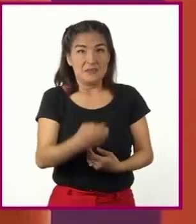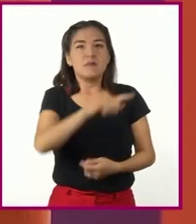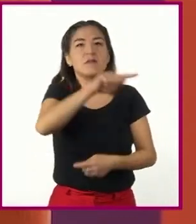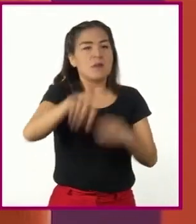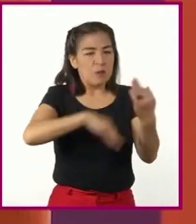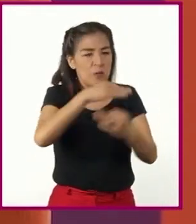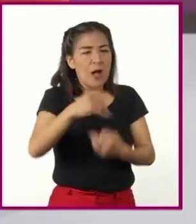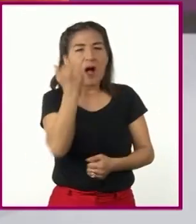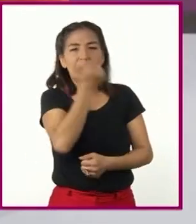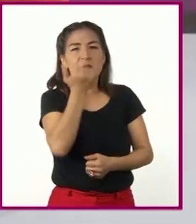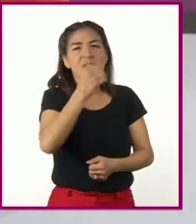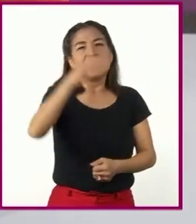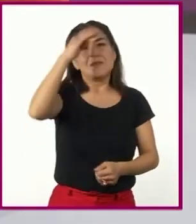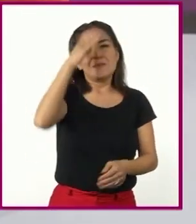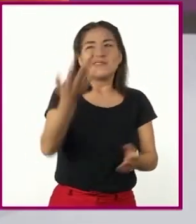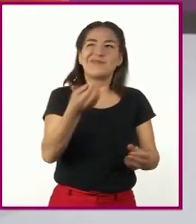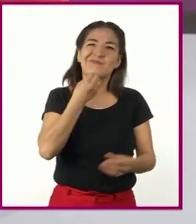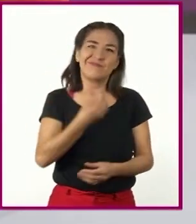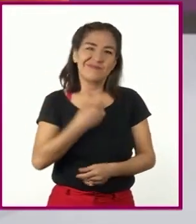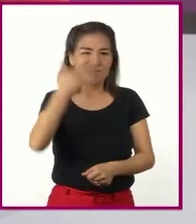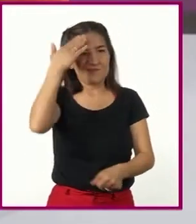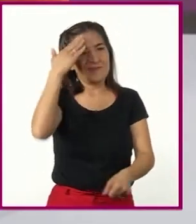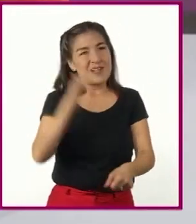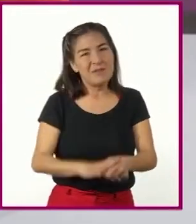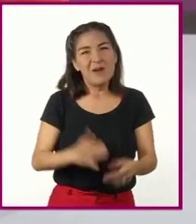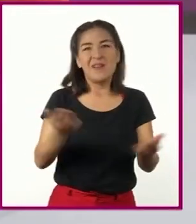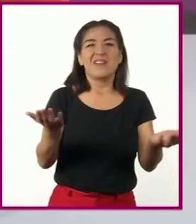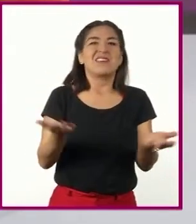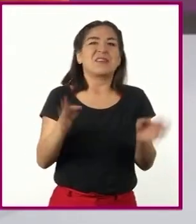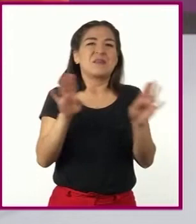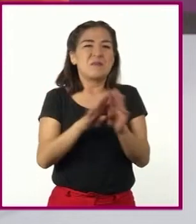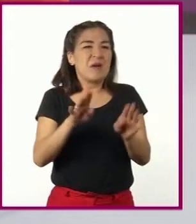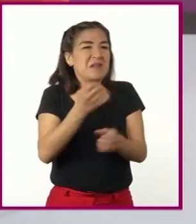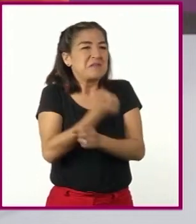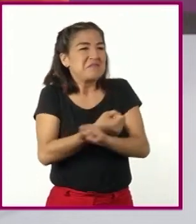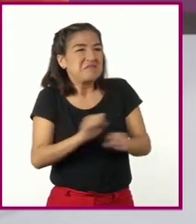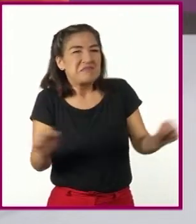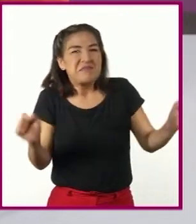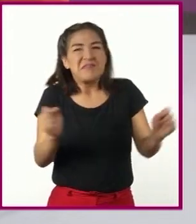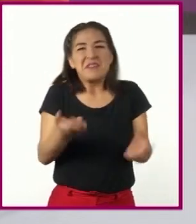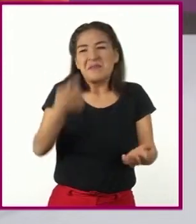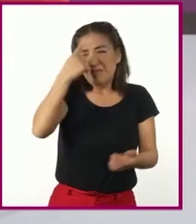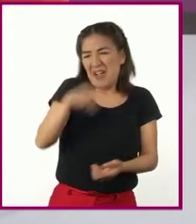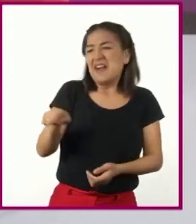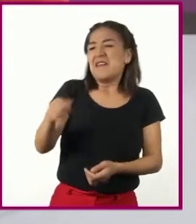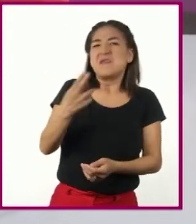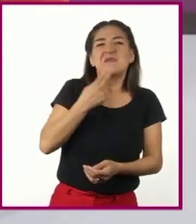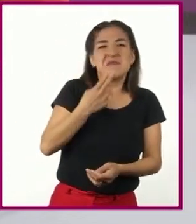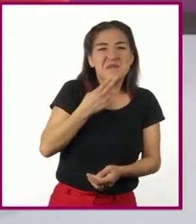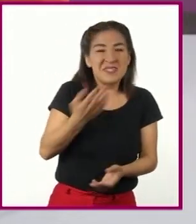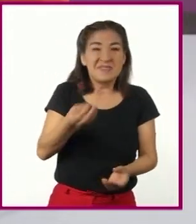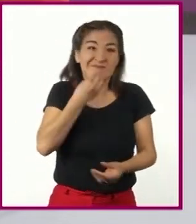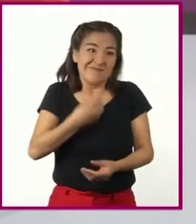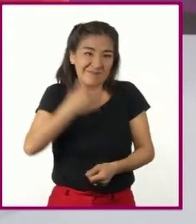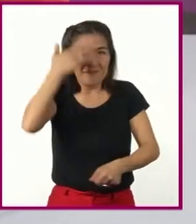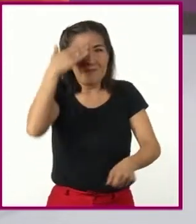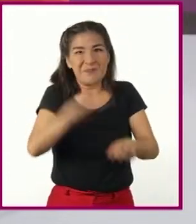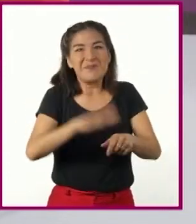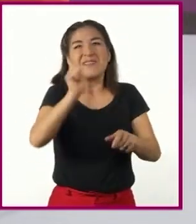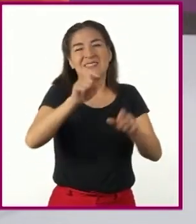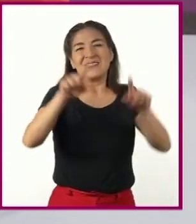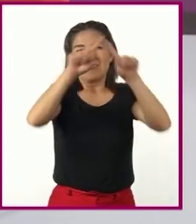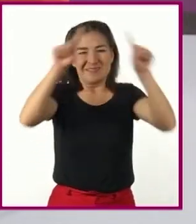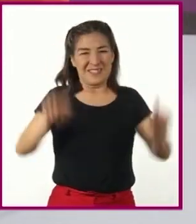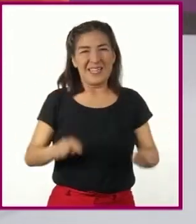lo ven como memorístico, sin sentido, sin un uso. Tengo que memorizar la tabla periódica, por ejemplo,